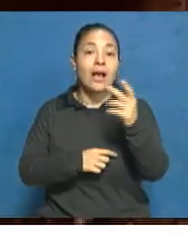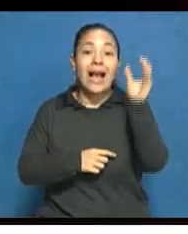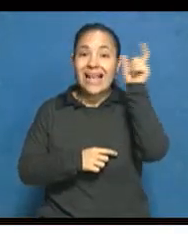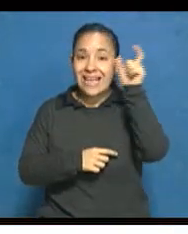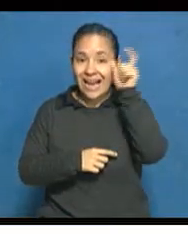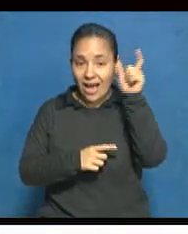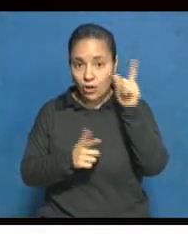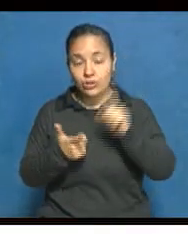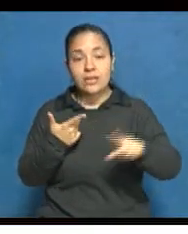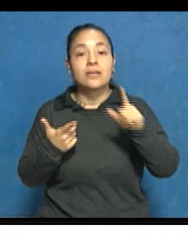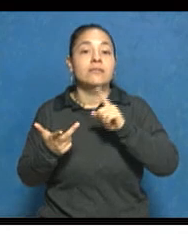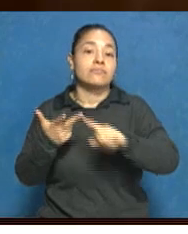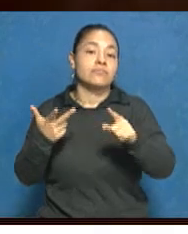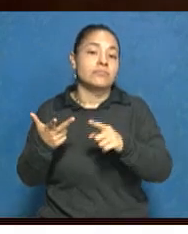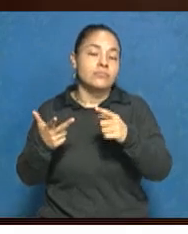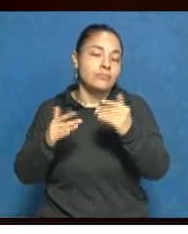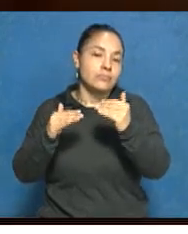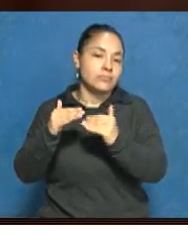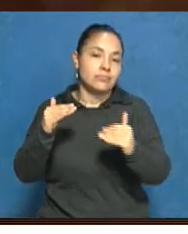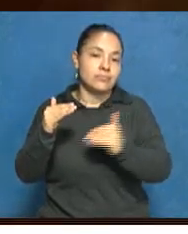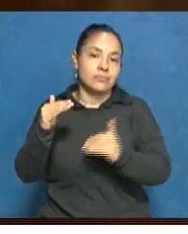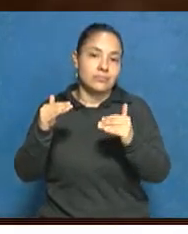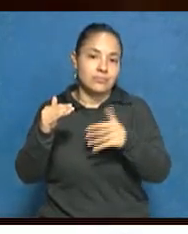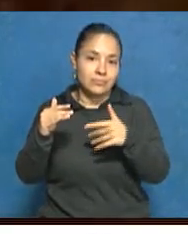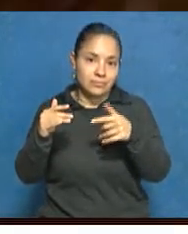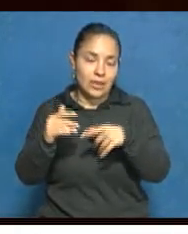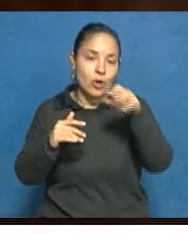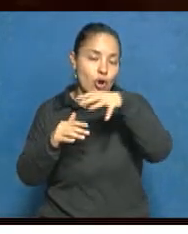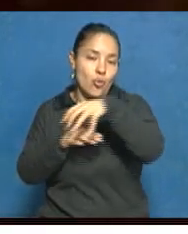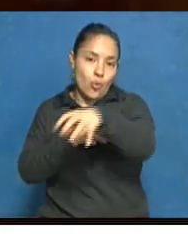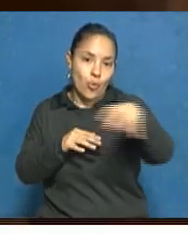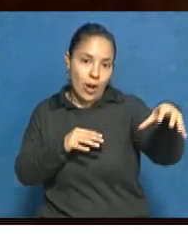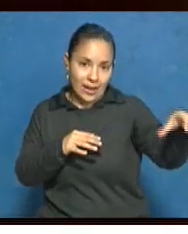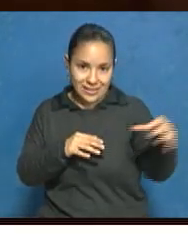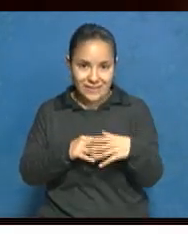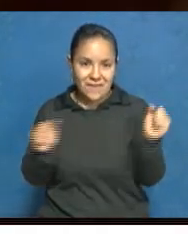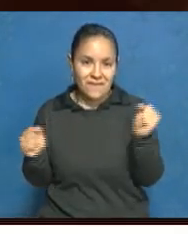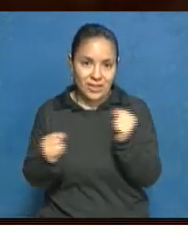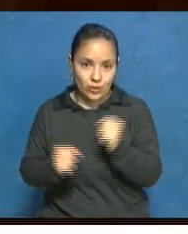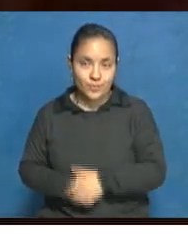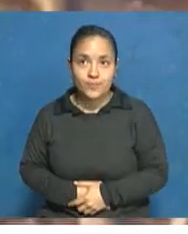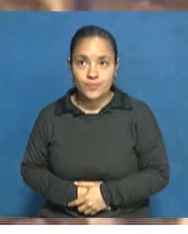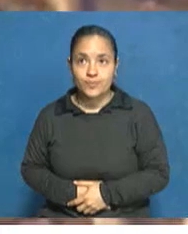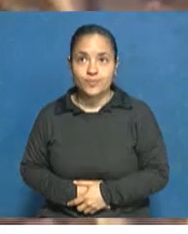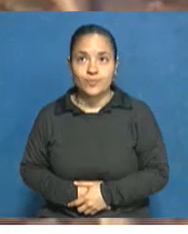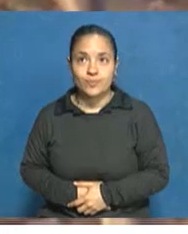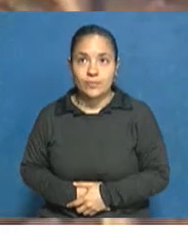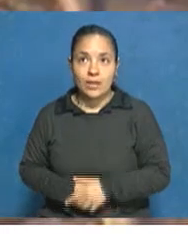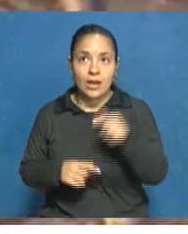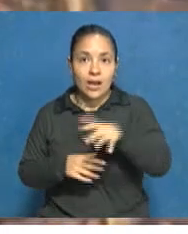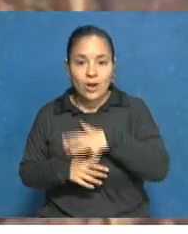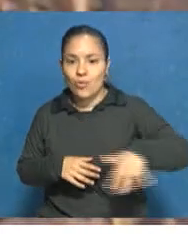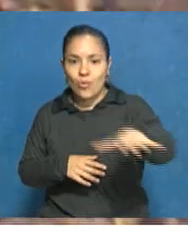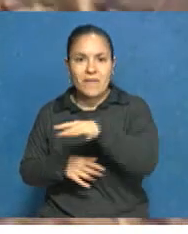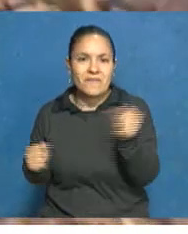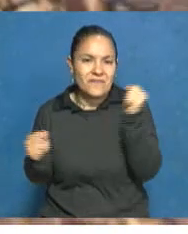el cepillo con un grado bajo cero y luego el peral con un grado bajo cero acá en la zona que estoy yo es una zona muy fría